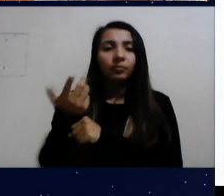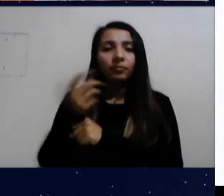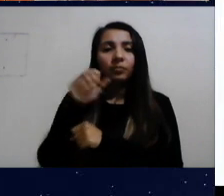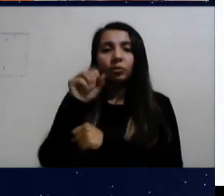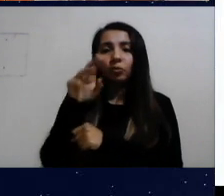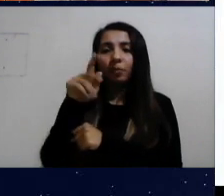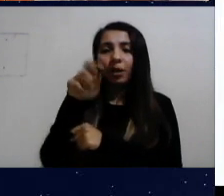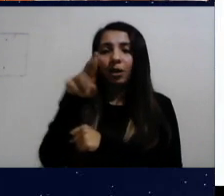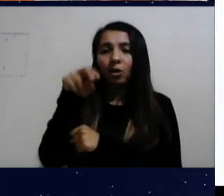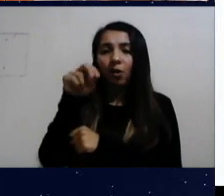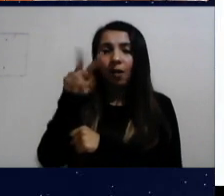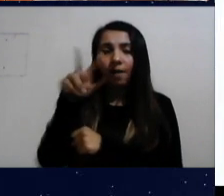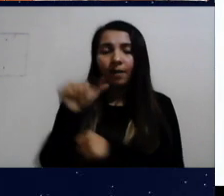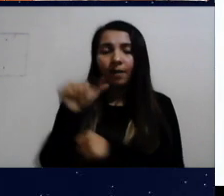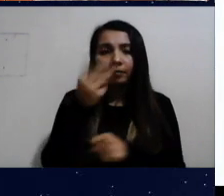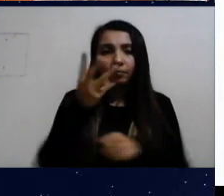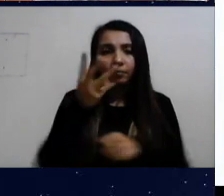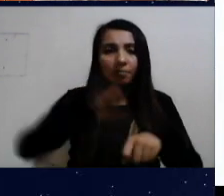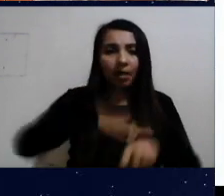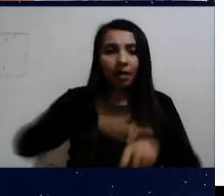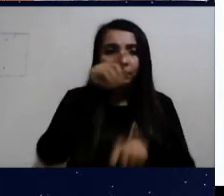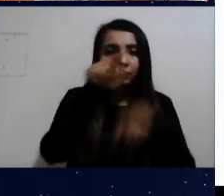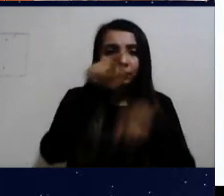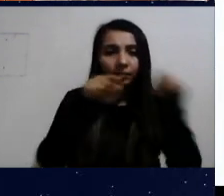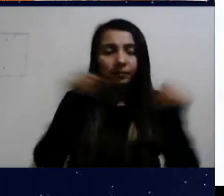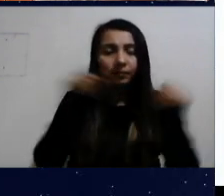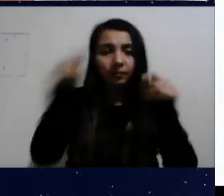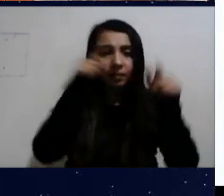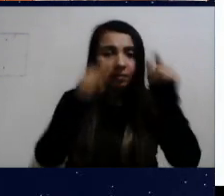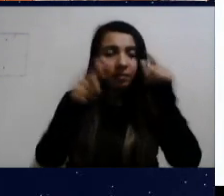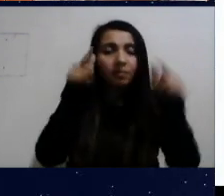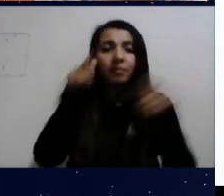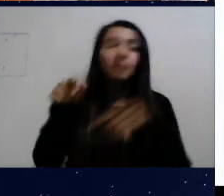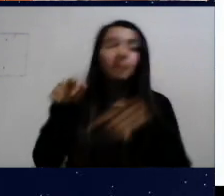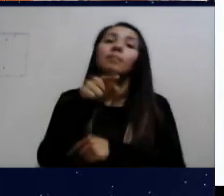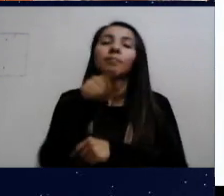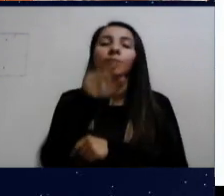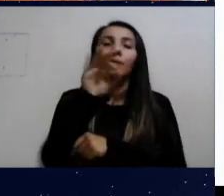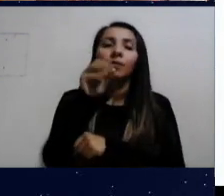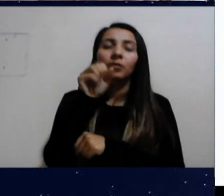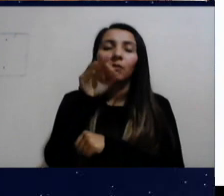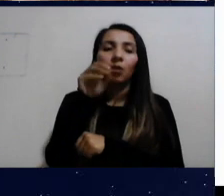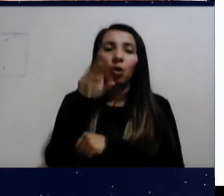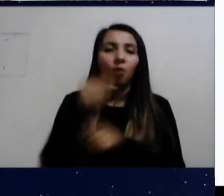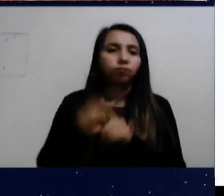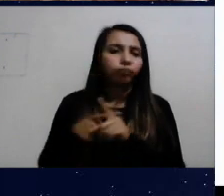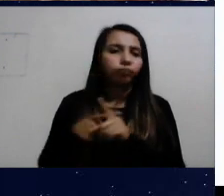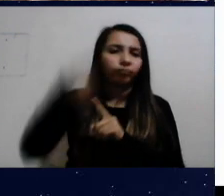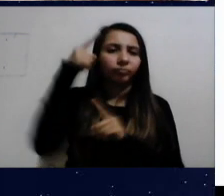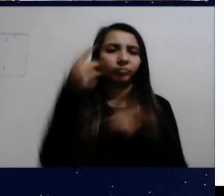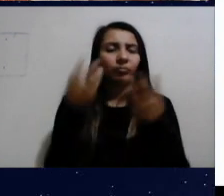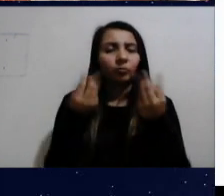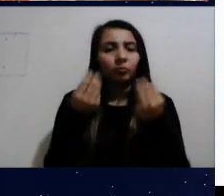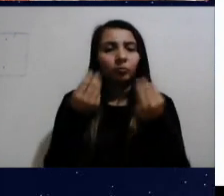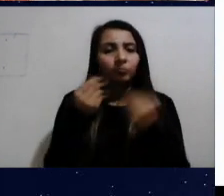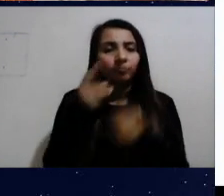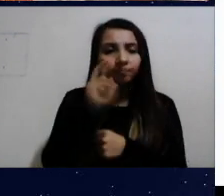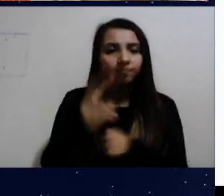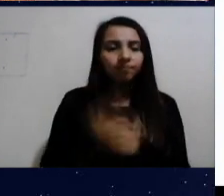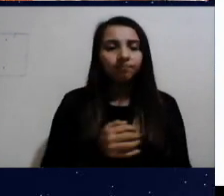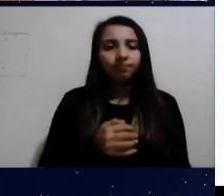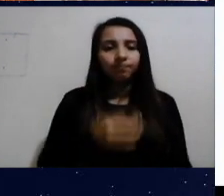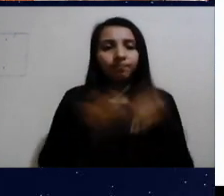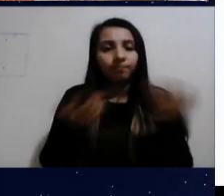veces la que vemos en el Sol. Entonces, ¿qué es lo que está ocurriendo? ¿Cómo puede ser que en algo que tampoco está tan lejísimos